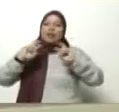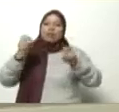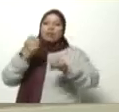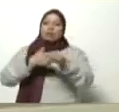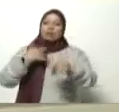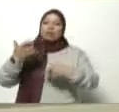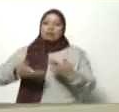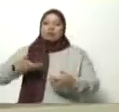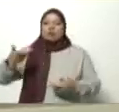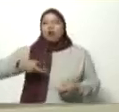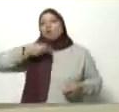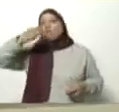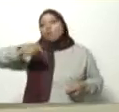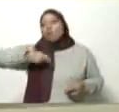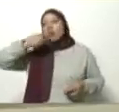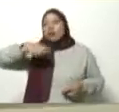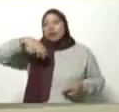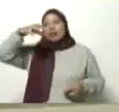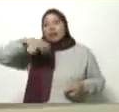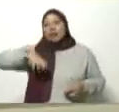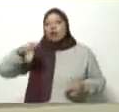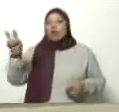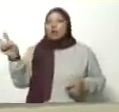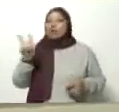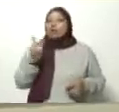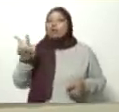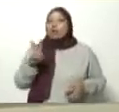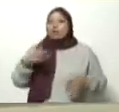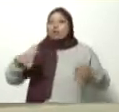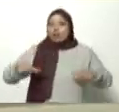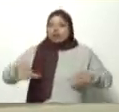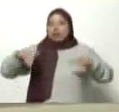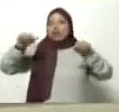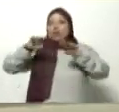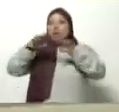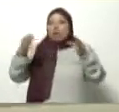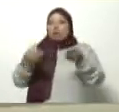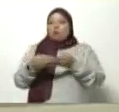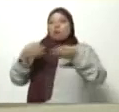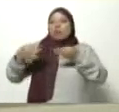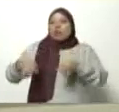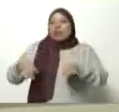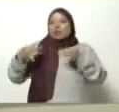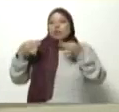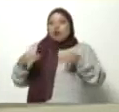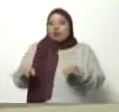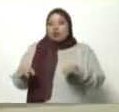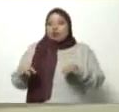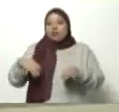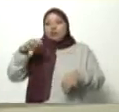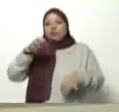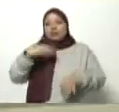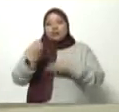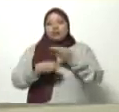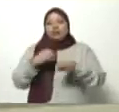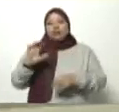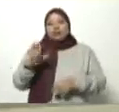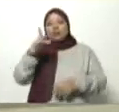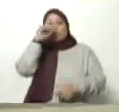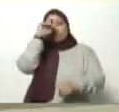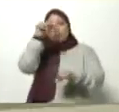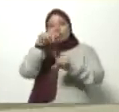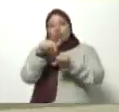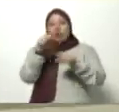que ha sido una política del Estado venezolano la salvación del medio ambiente, estando establecido en el quinto